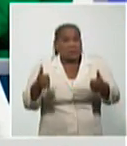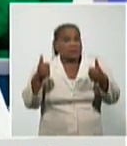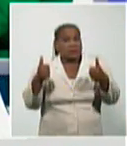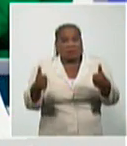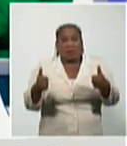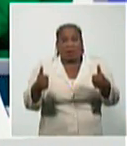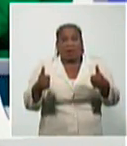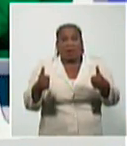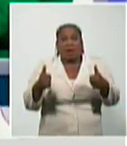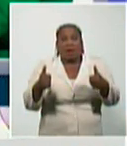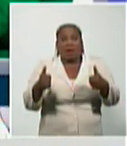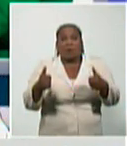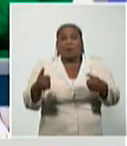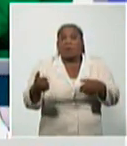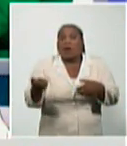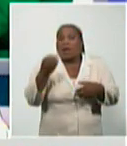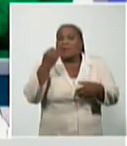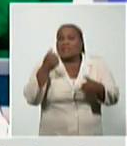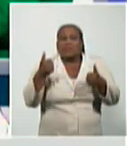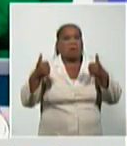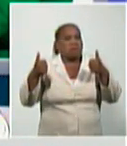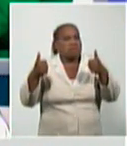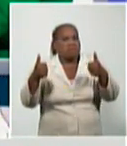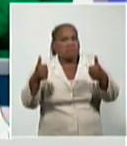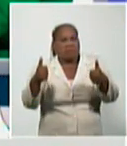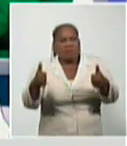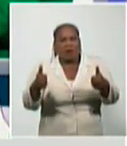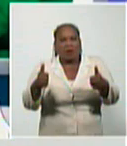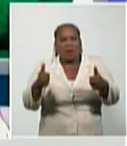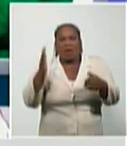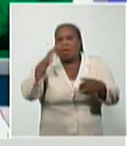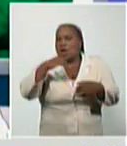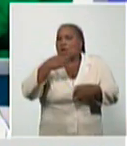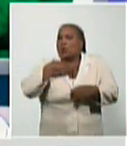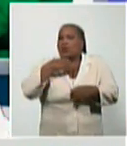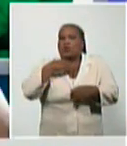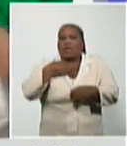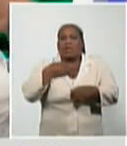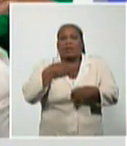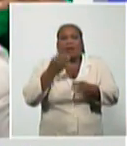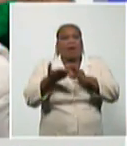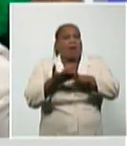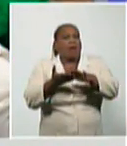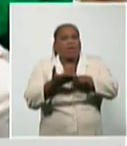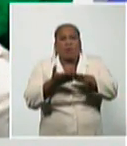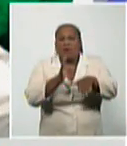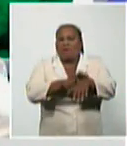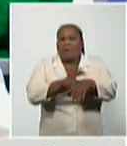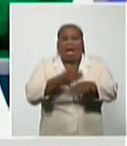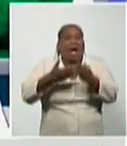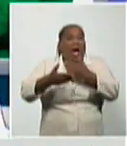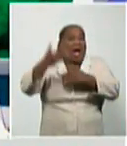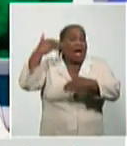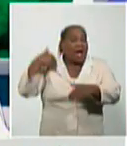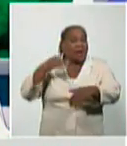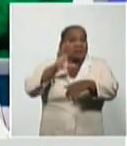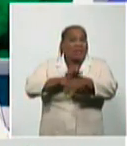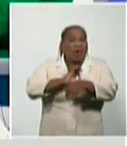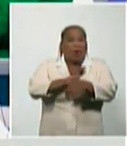estado nutricional apropiado, que no tenían ninguna comorbilidad, no tenían una enfermedad no